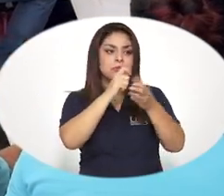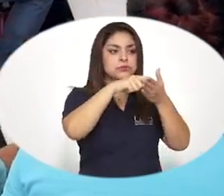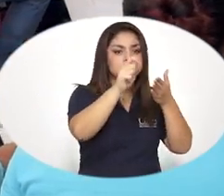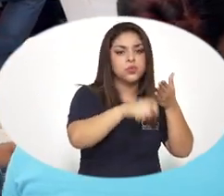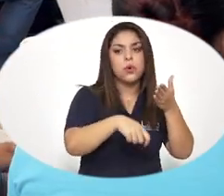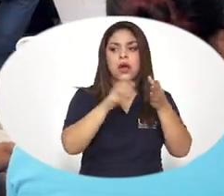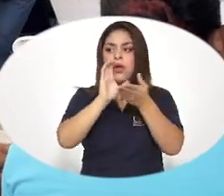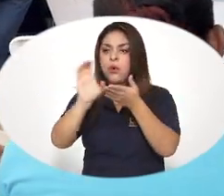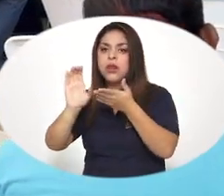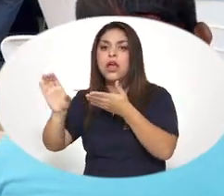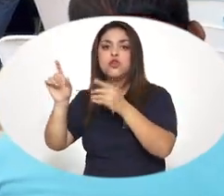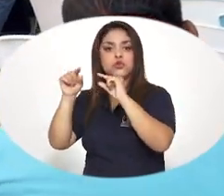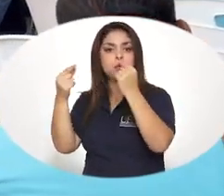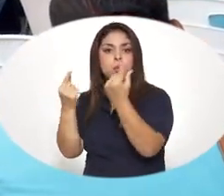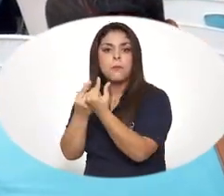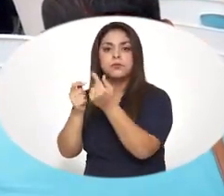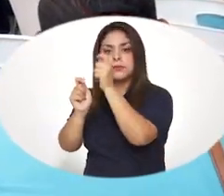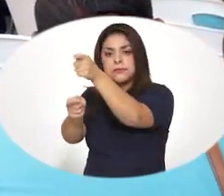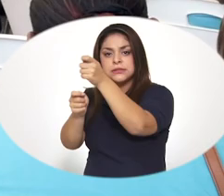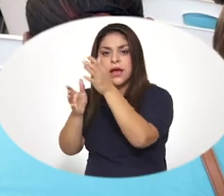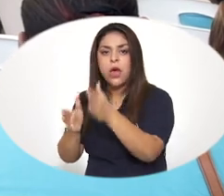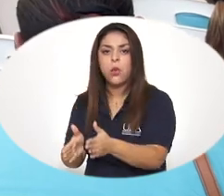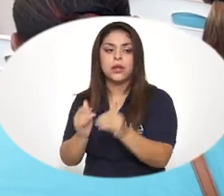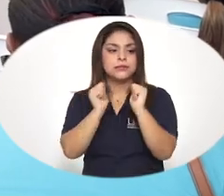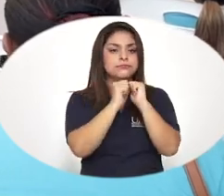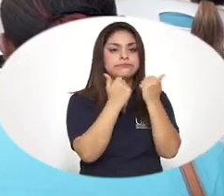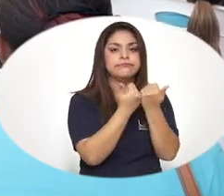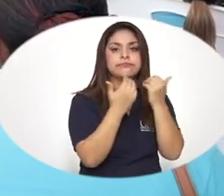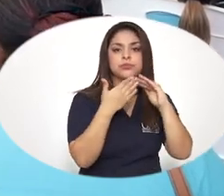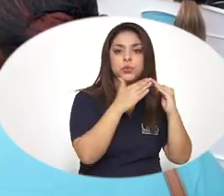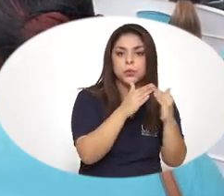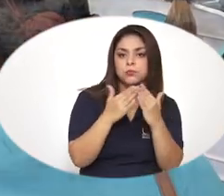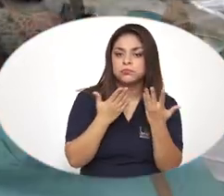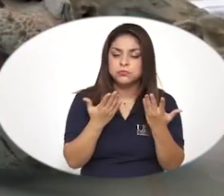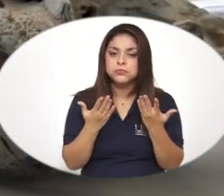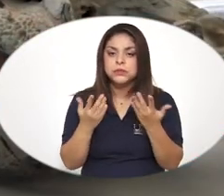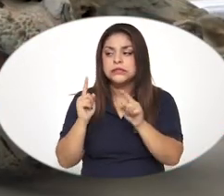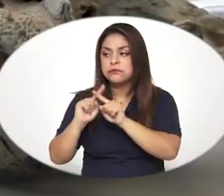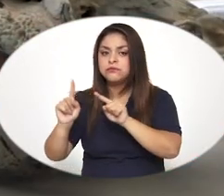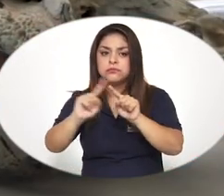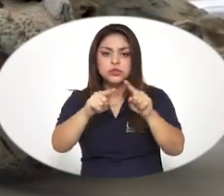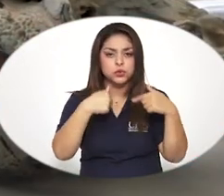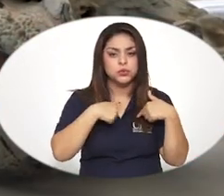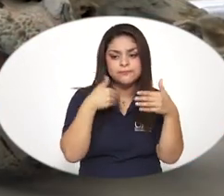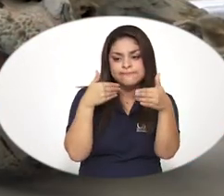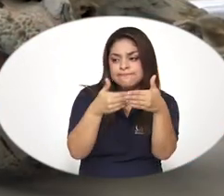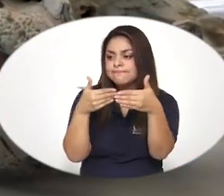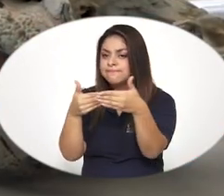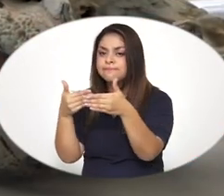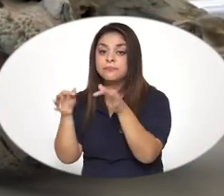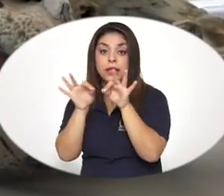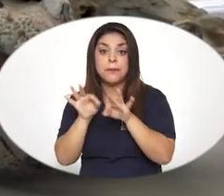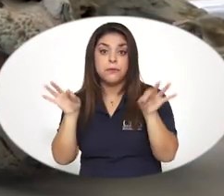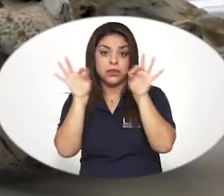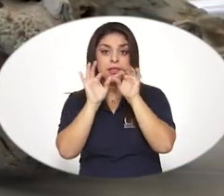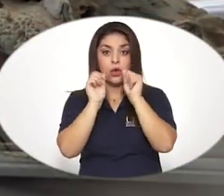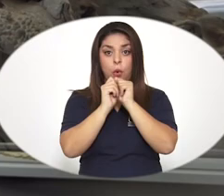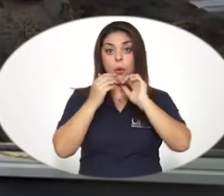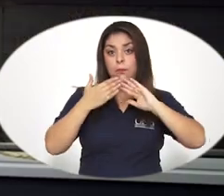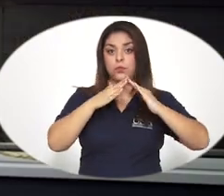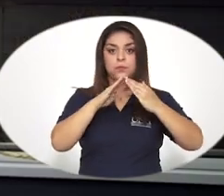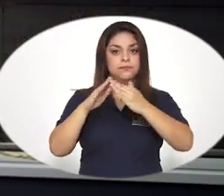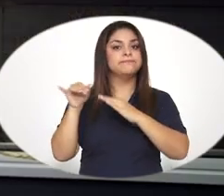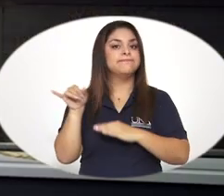escuelas, colegios, grupos organizados de pescadores, asociaciones comunales. Entonces hemos tenido sí, un acercamiento